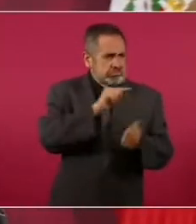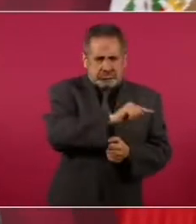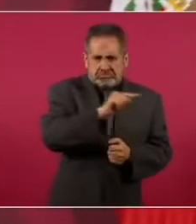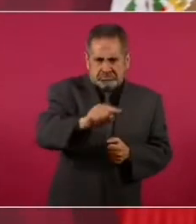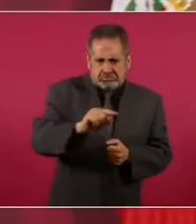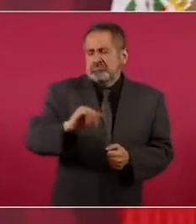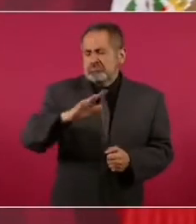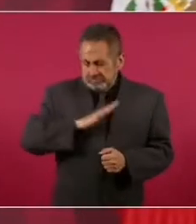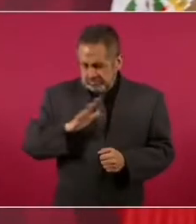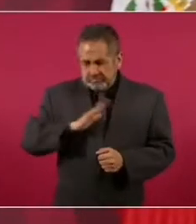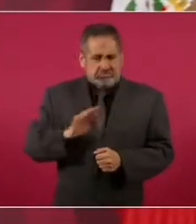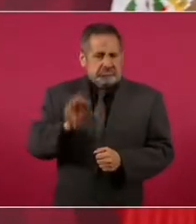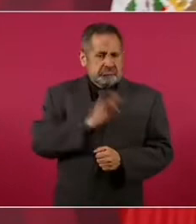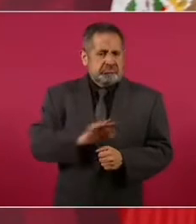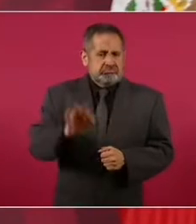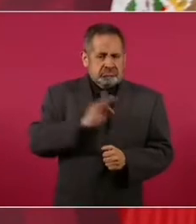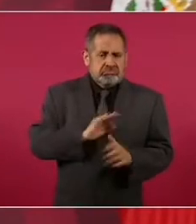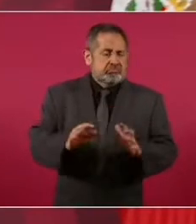pero sí hay.